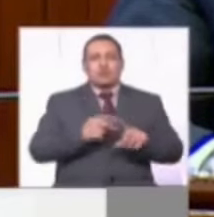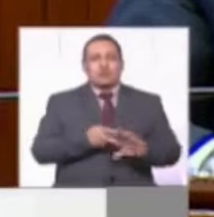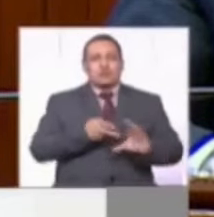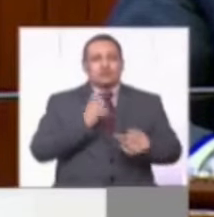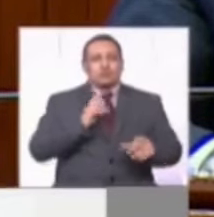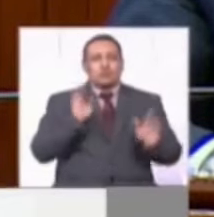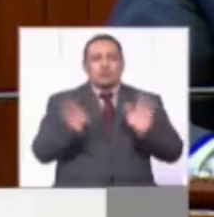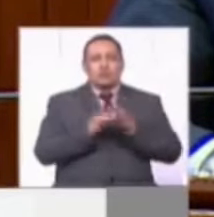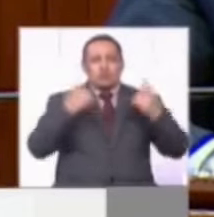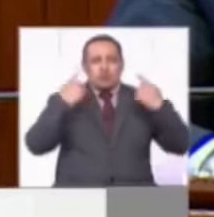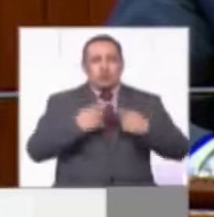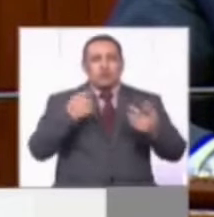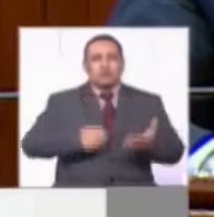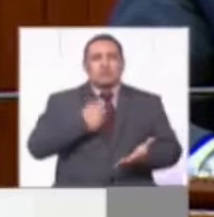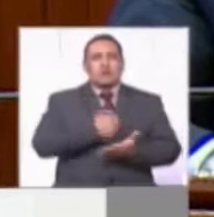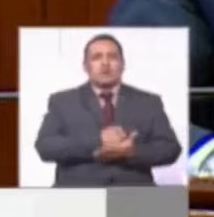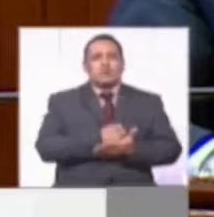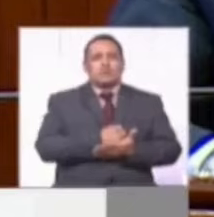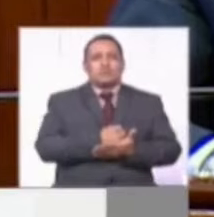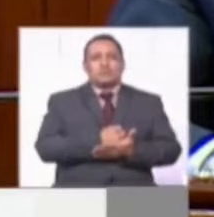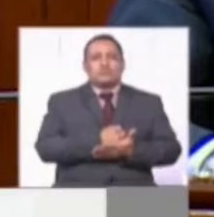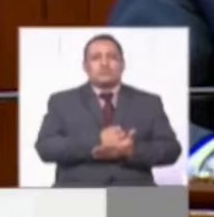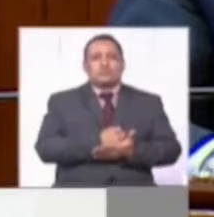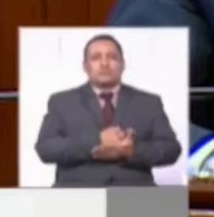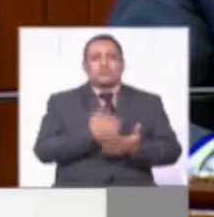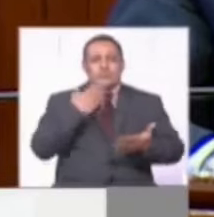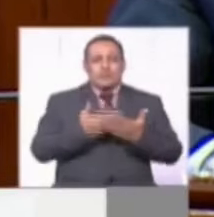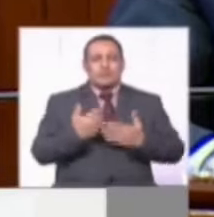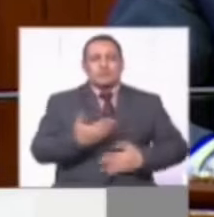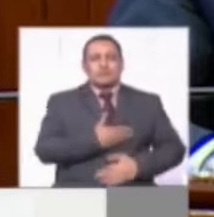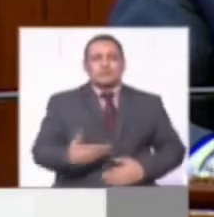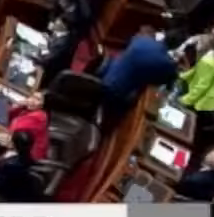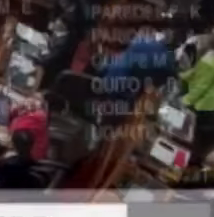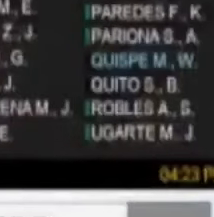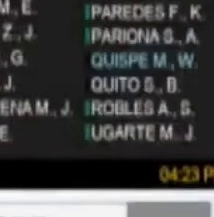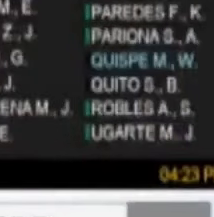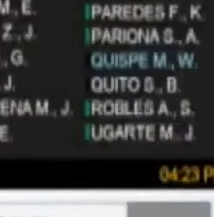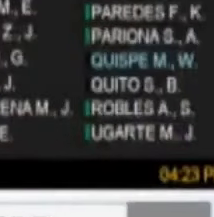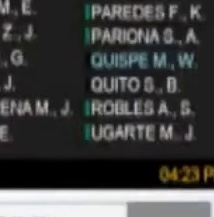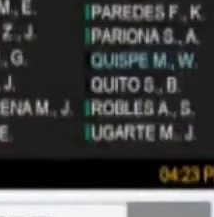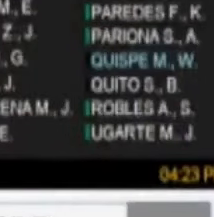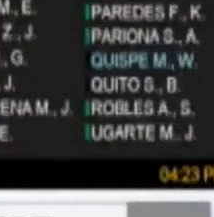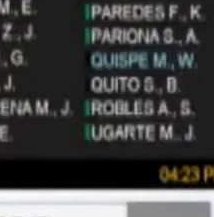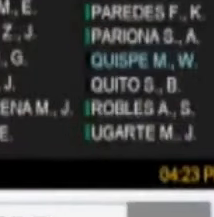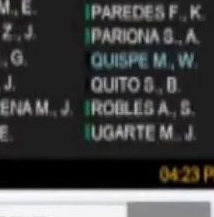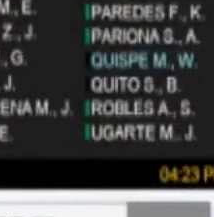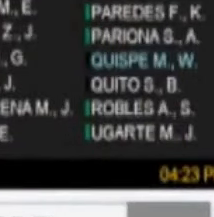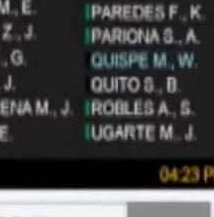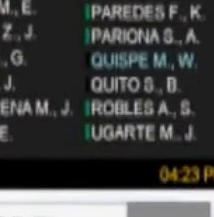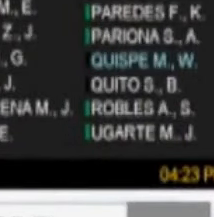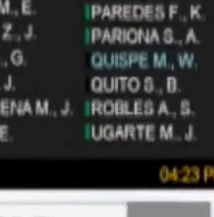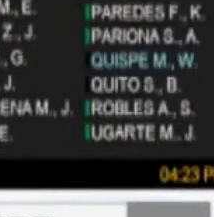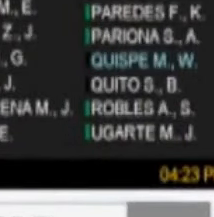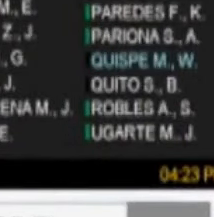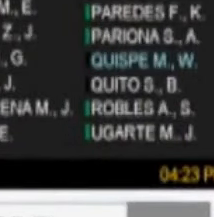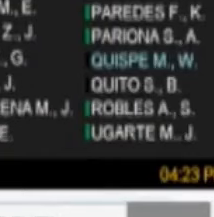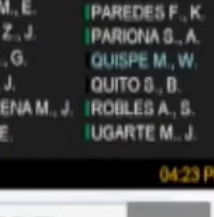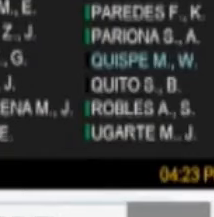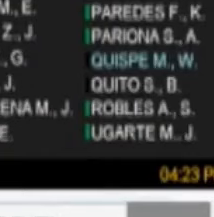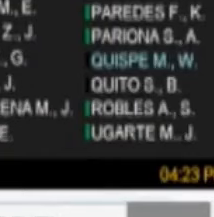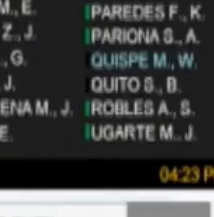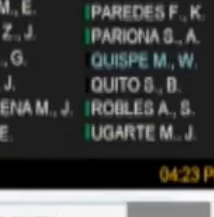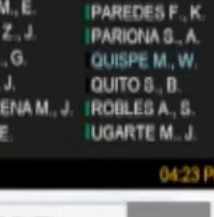de conceptos remunerativos. Gracias, presidente. Han votado a favor 60 señores congresistas, 9